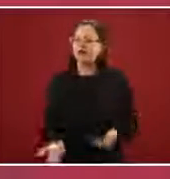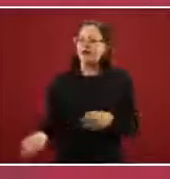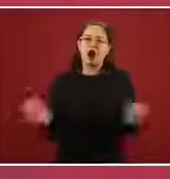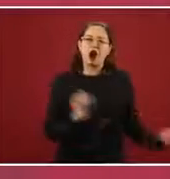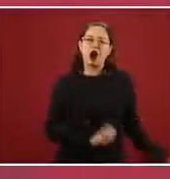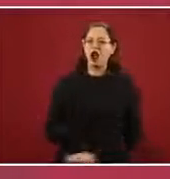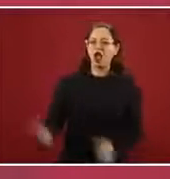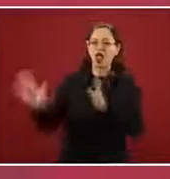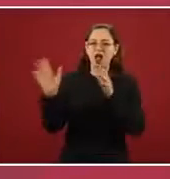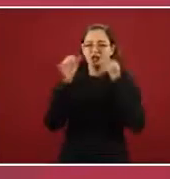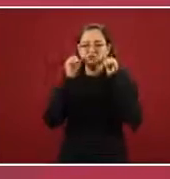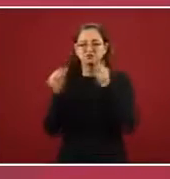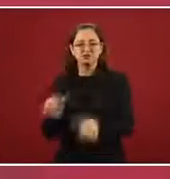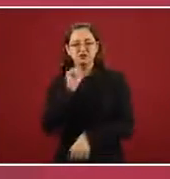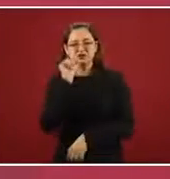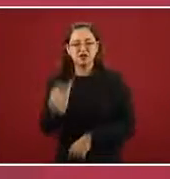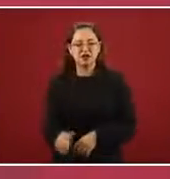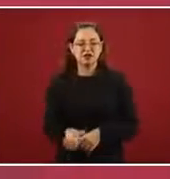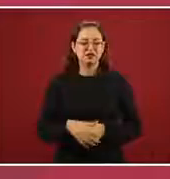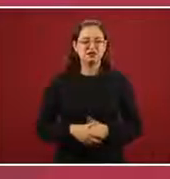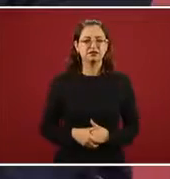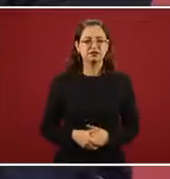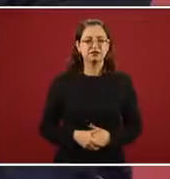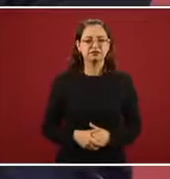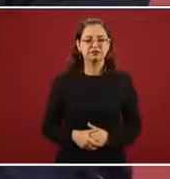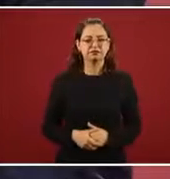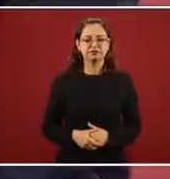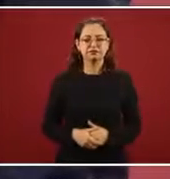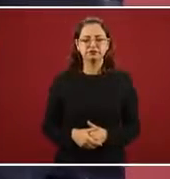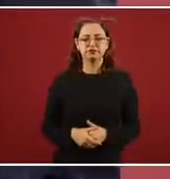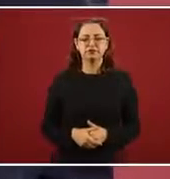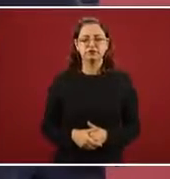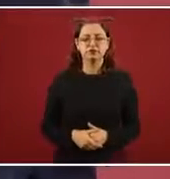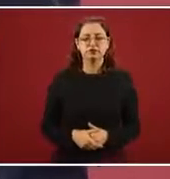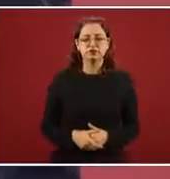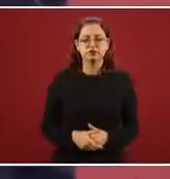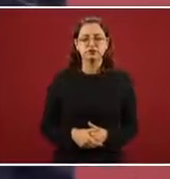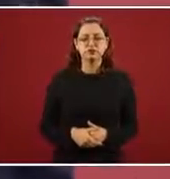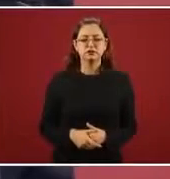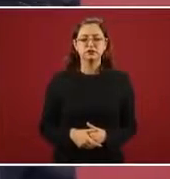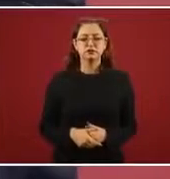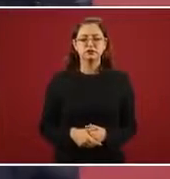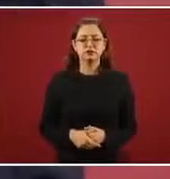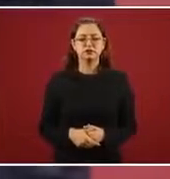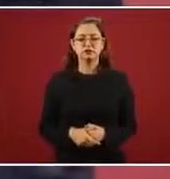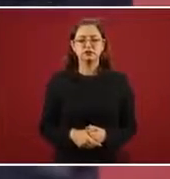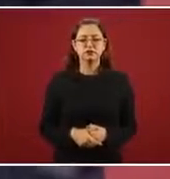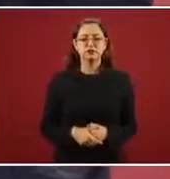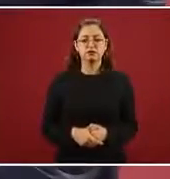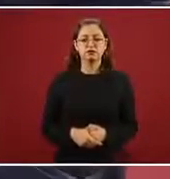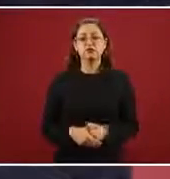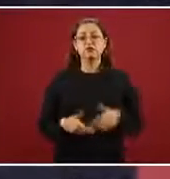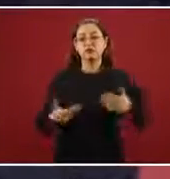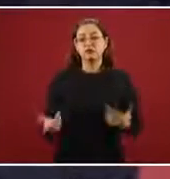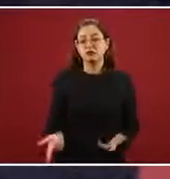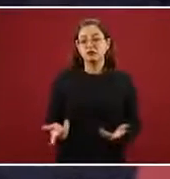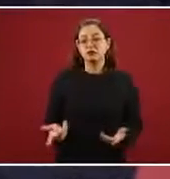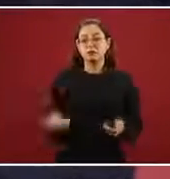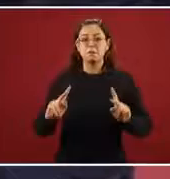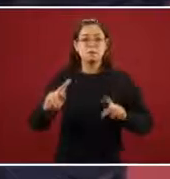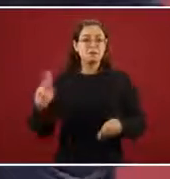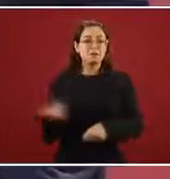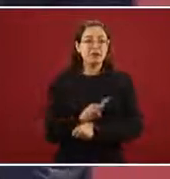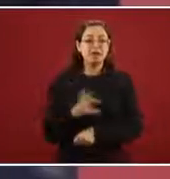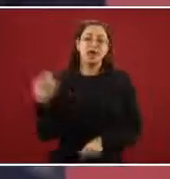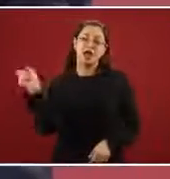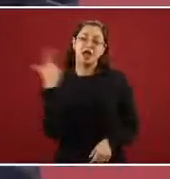abandonado por completo el sistema de salud. Entonces se transferían recursos para el llamado Seguro Popular a los